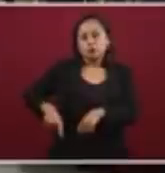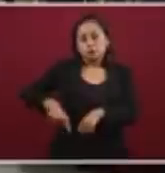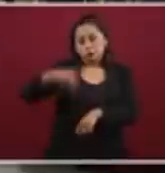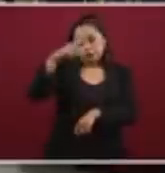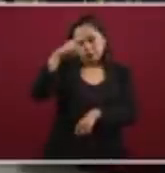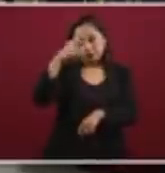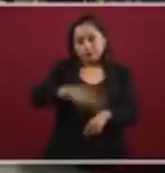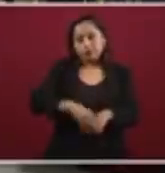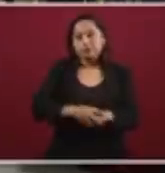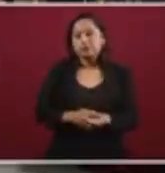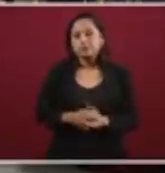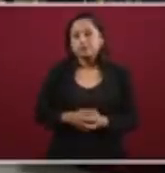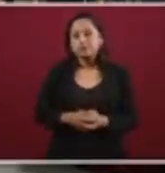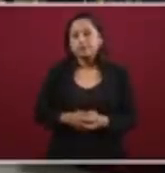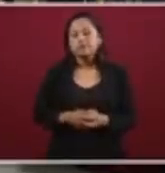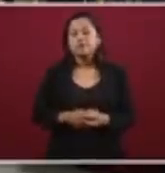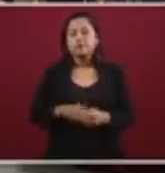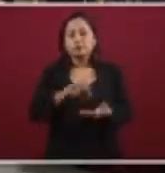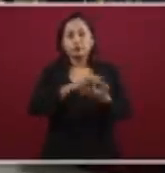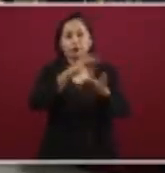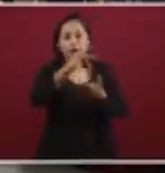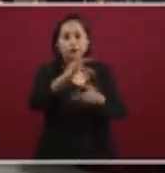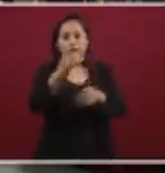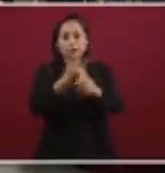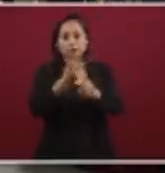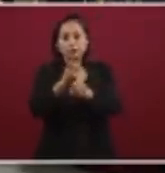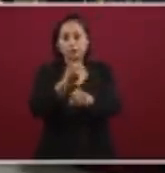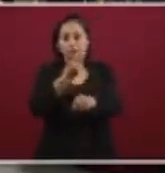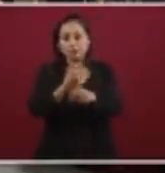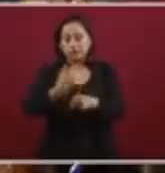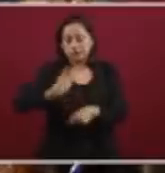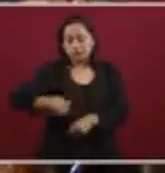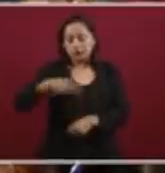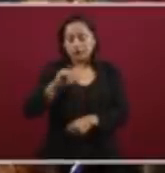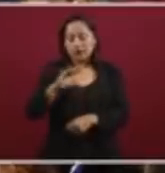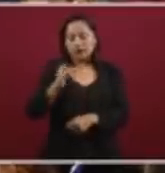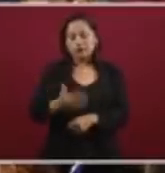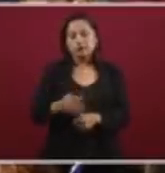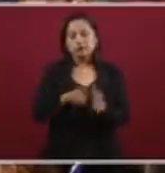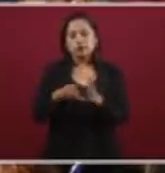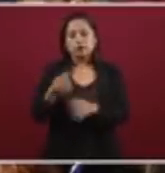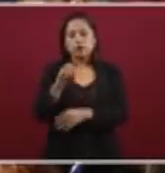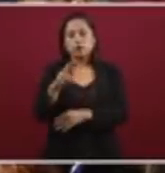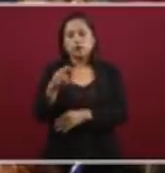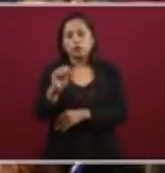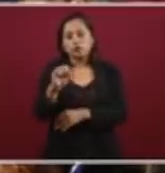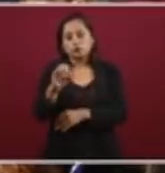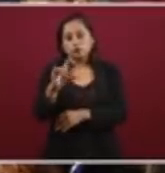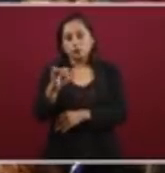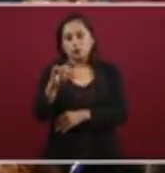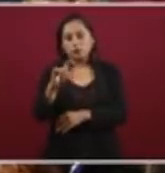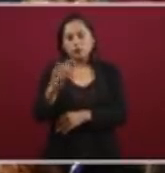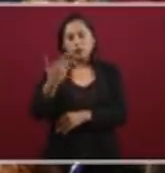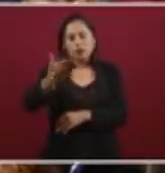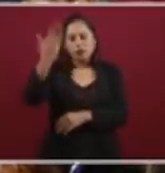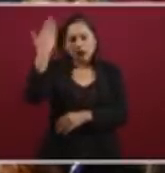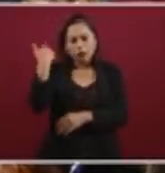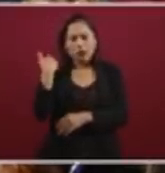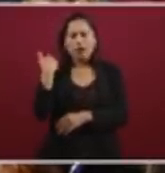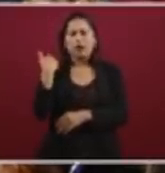y gracias subsecretario nancy rodríguez de oro sólido en su momento hubo controversia sobre las condiciones